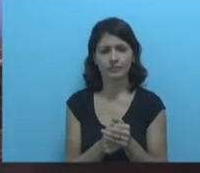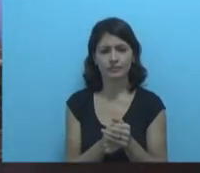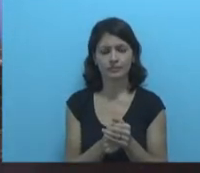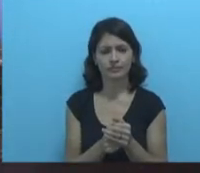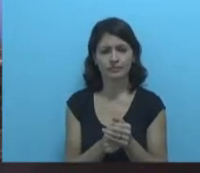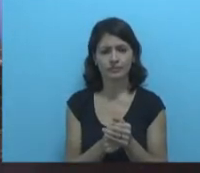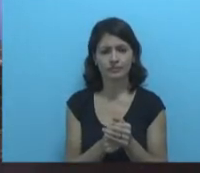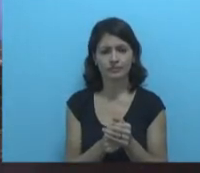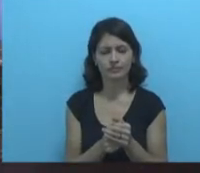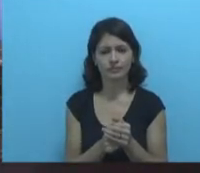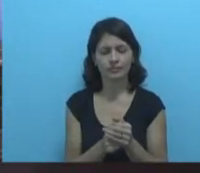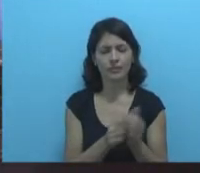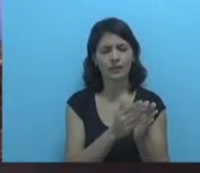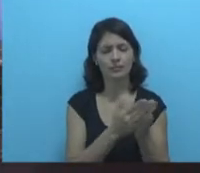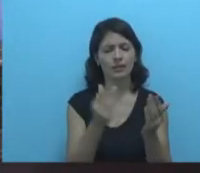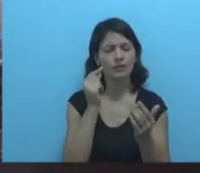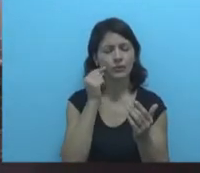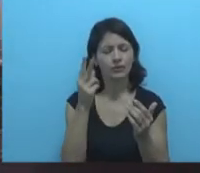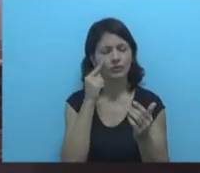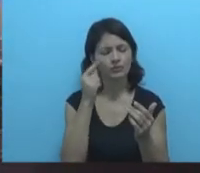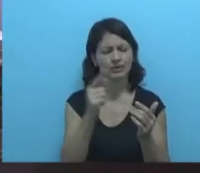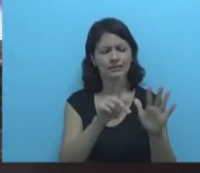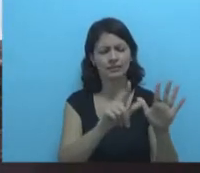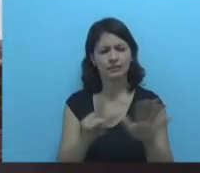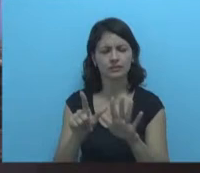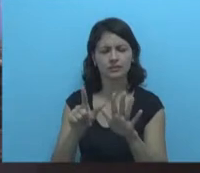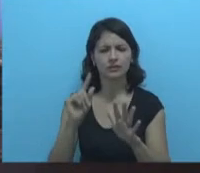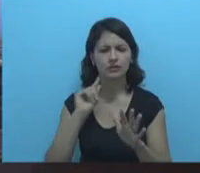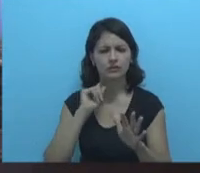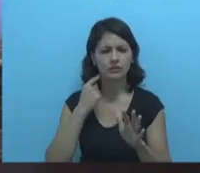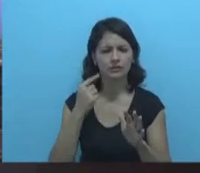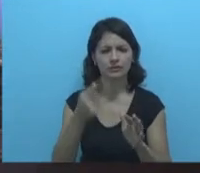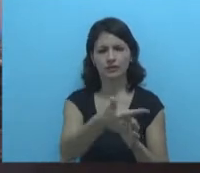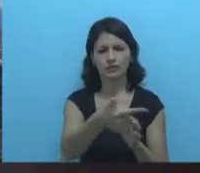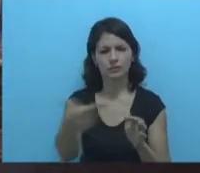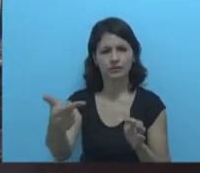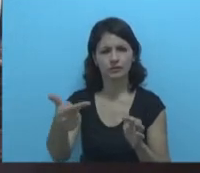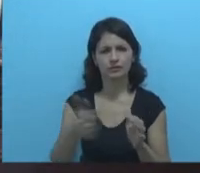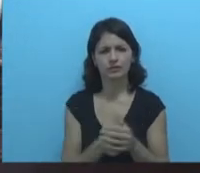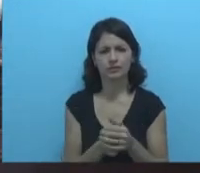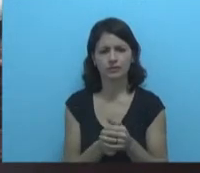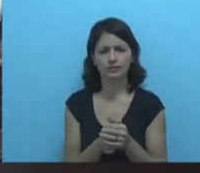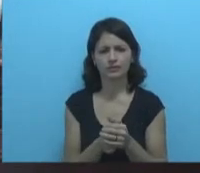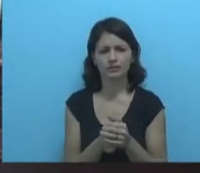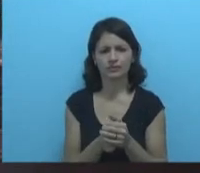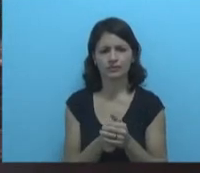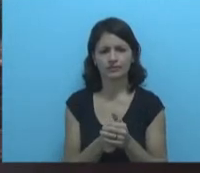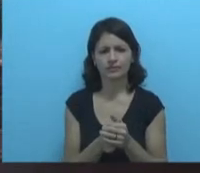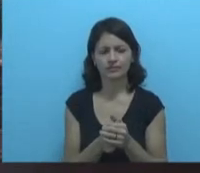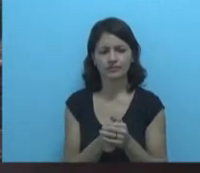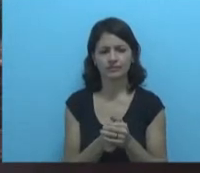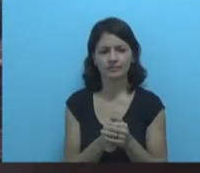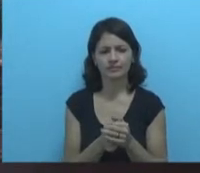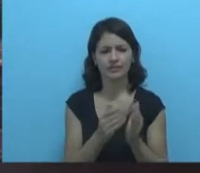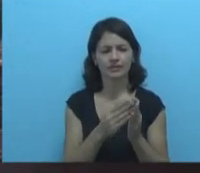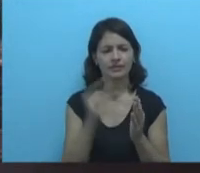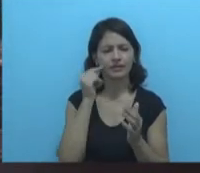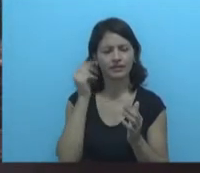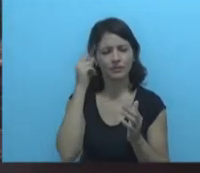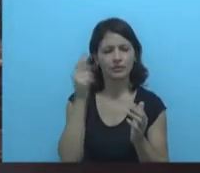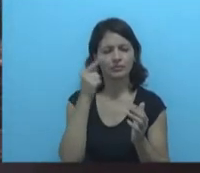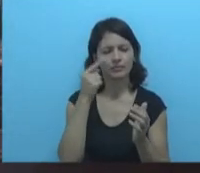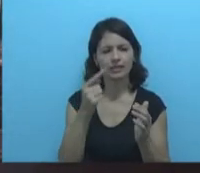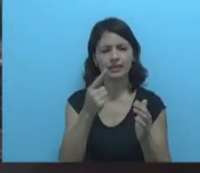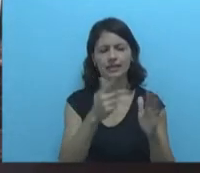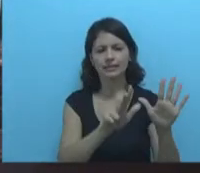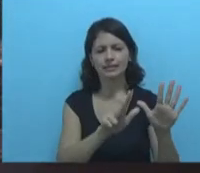Expediente 42.713, diputada Florito, preferencia para 1 sesión. Expediente